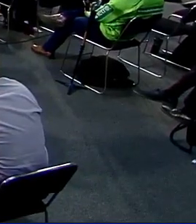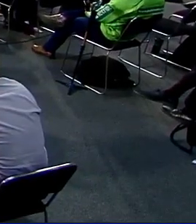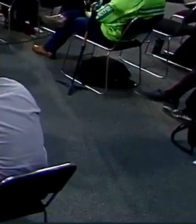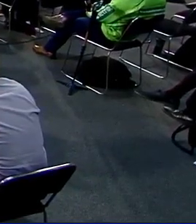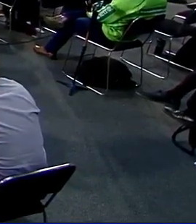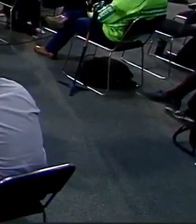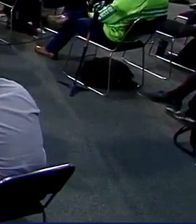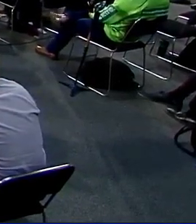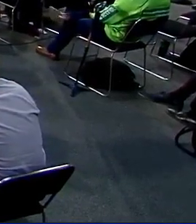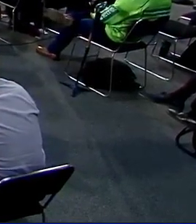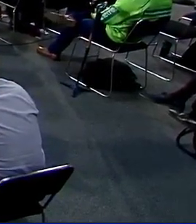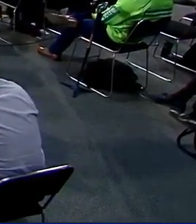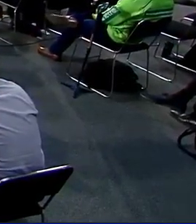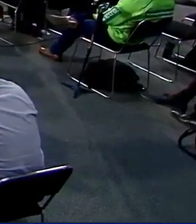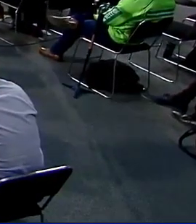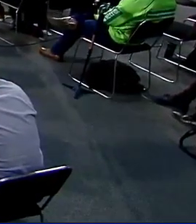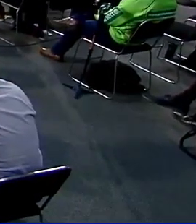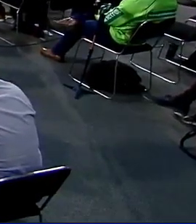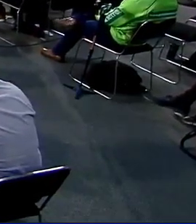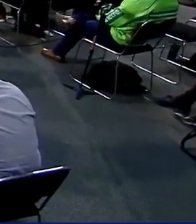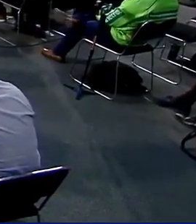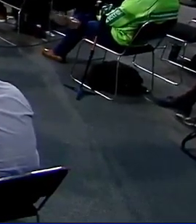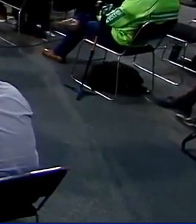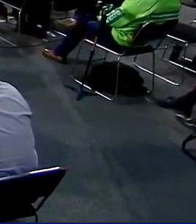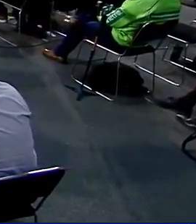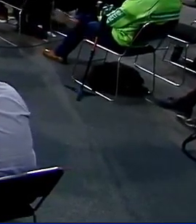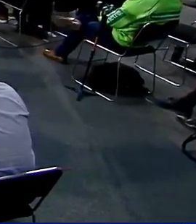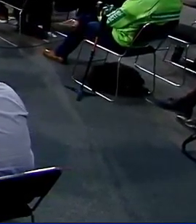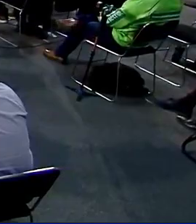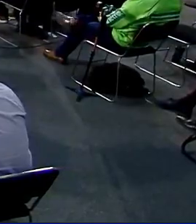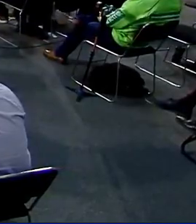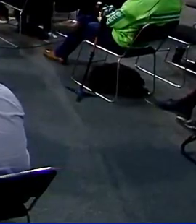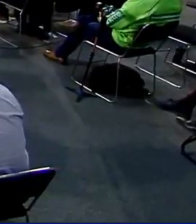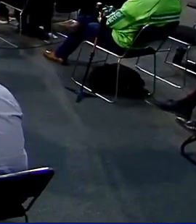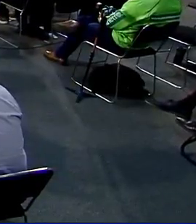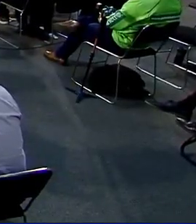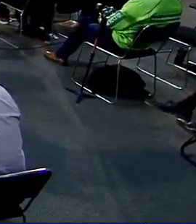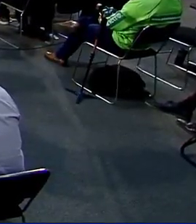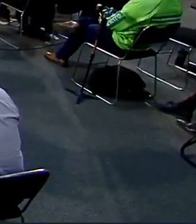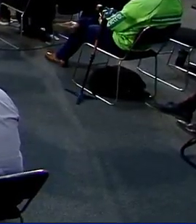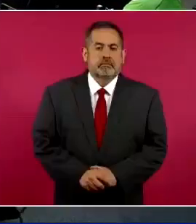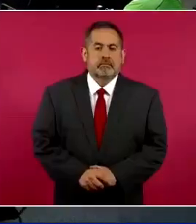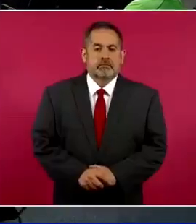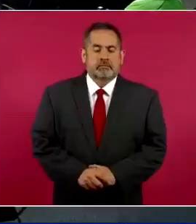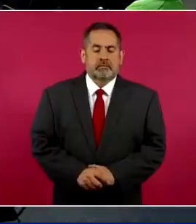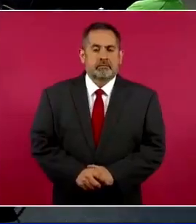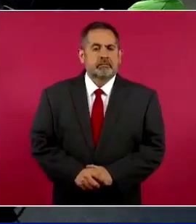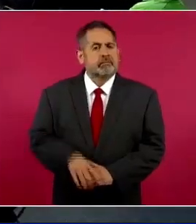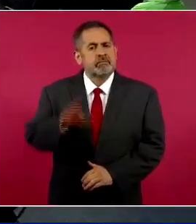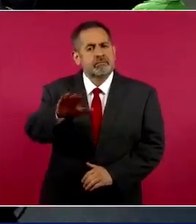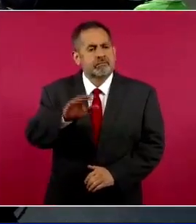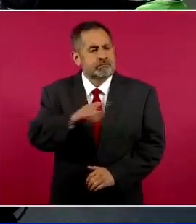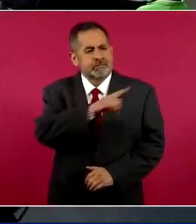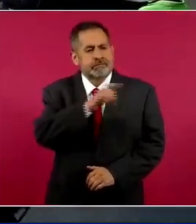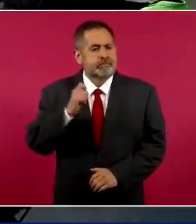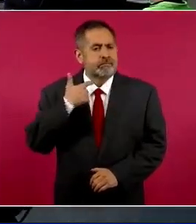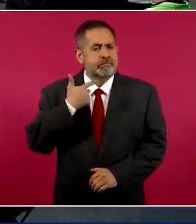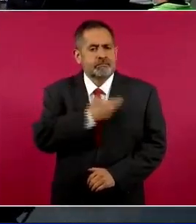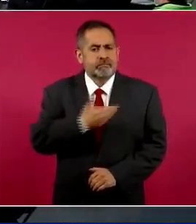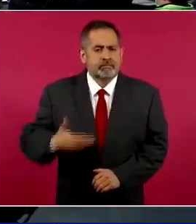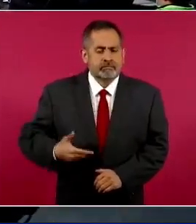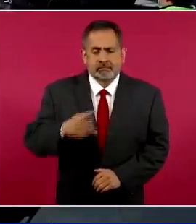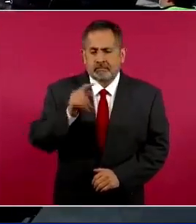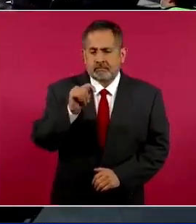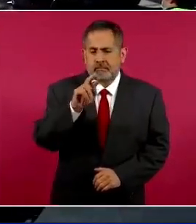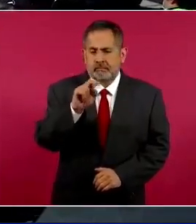tomar relevancia también en este tipo, bueno, en este grupo, pues es precisamente el expresidente Donald Trump, quien ya se ha mencionado aquí, se ha referido